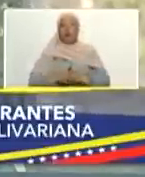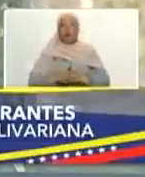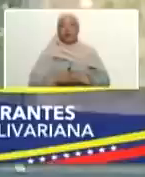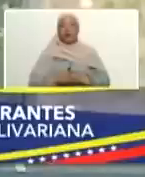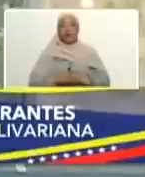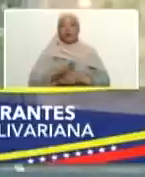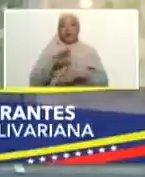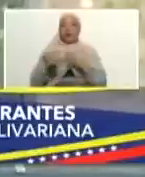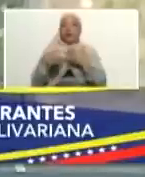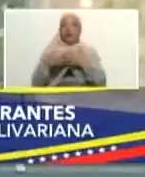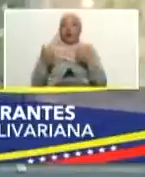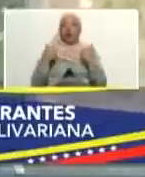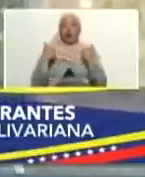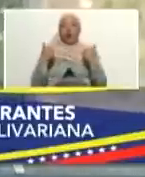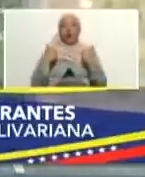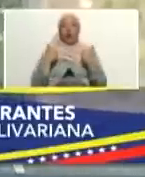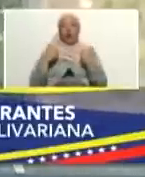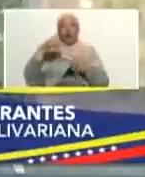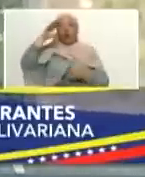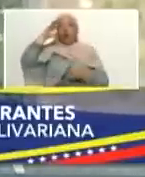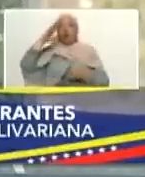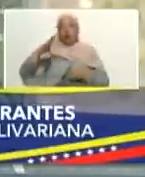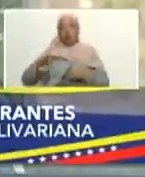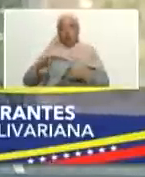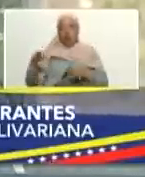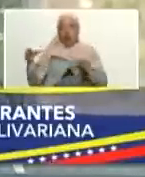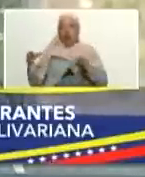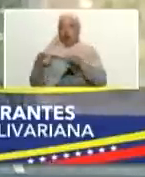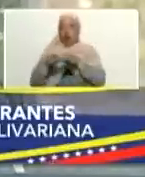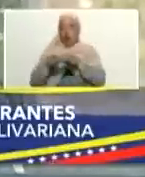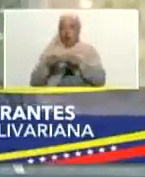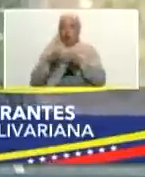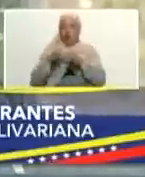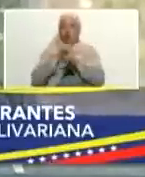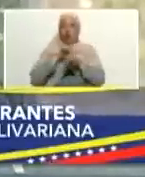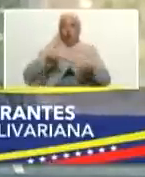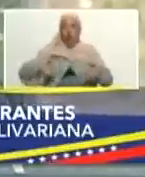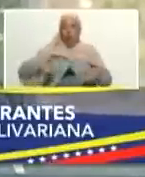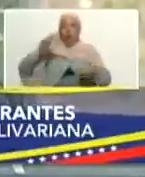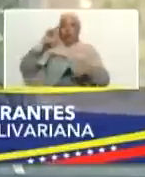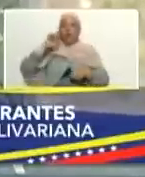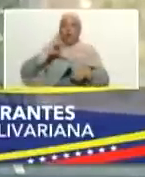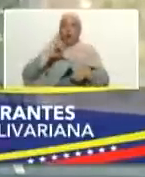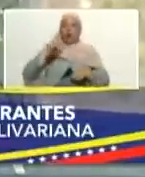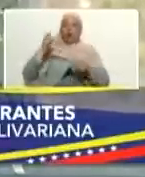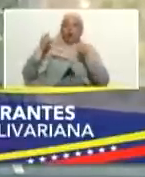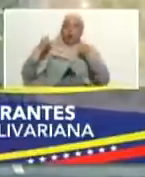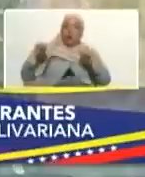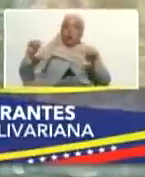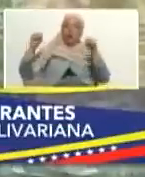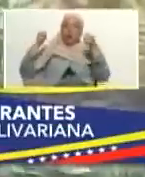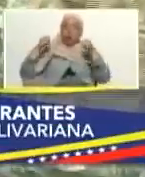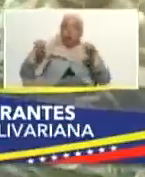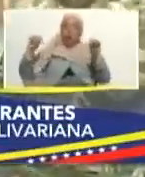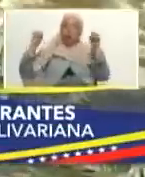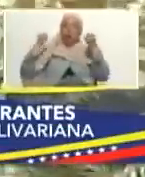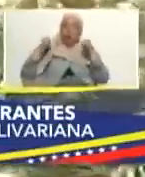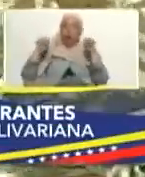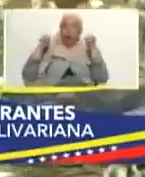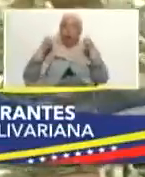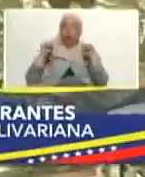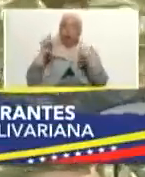todo el esfuerzo que se ha hecho en la Milicia Nacional Bolivariana para el entrenamiento de los milicianos y milicianas, para